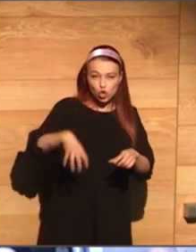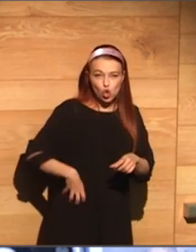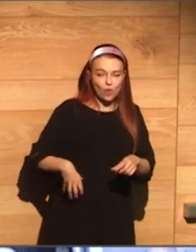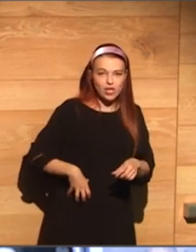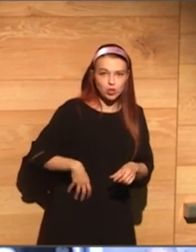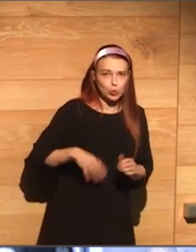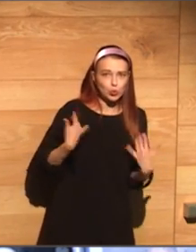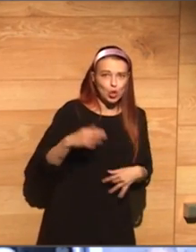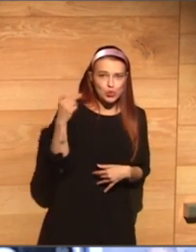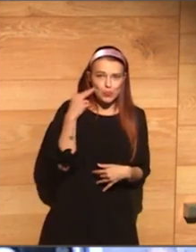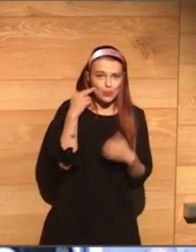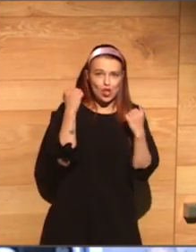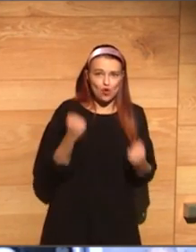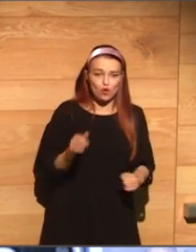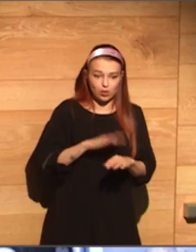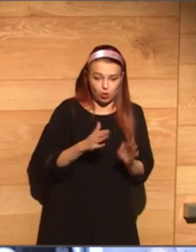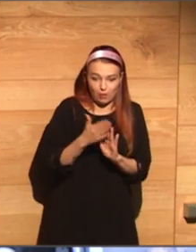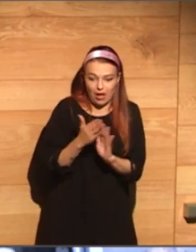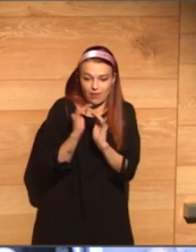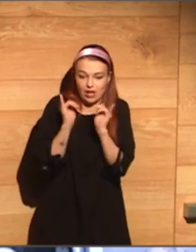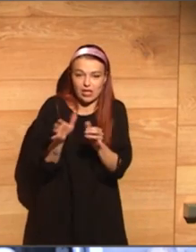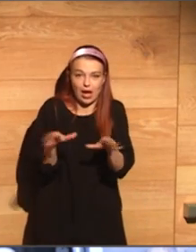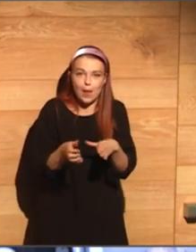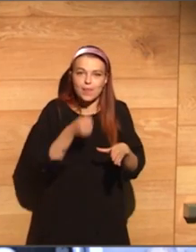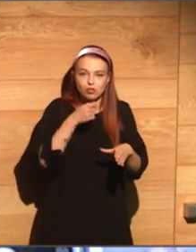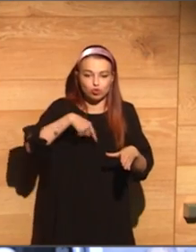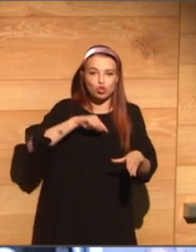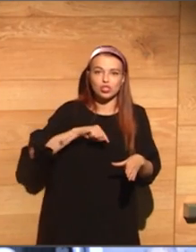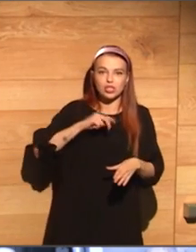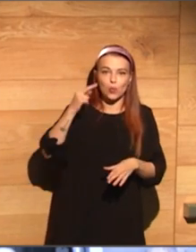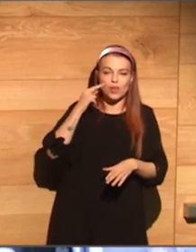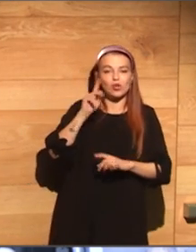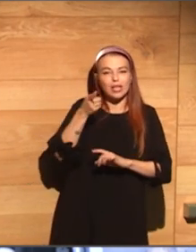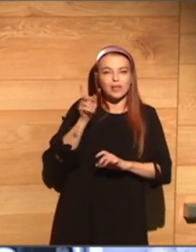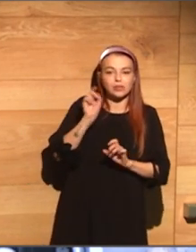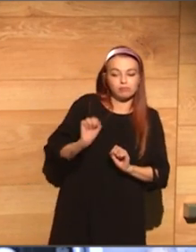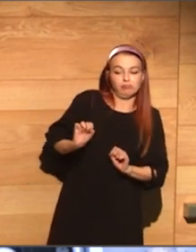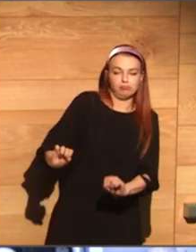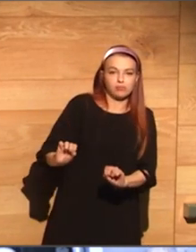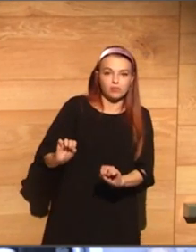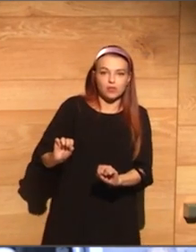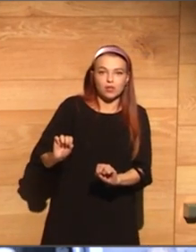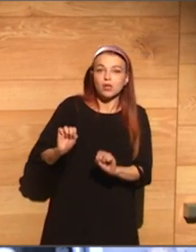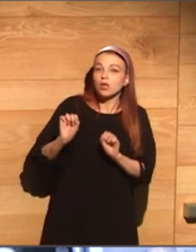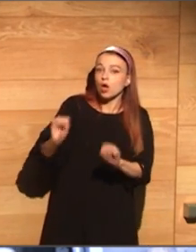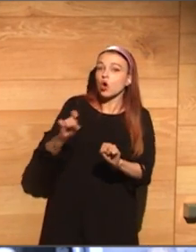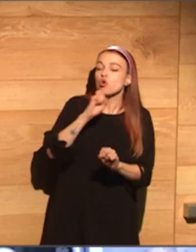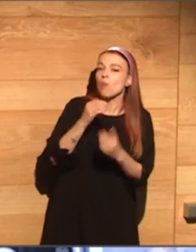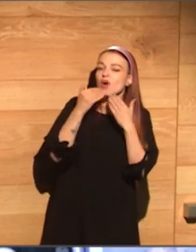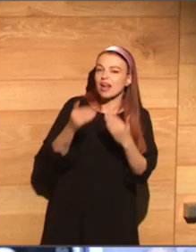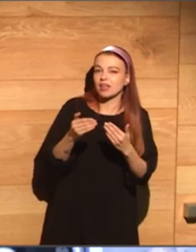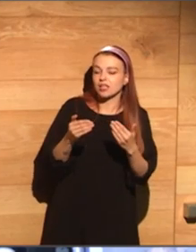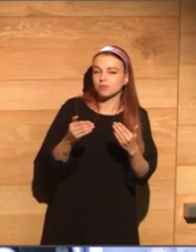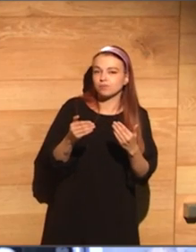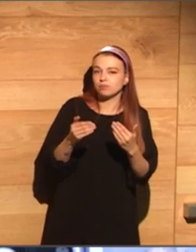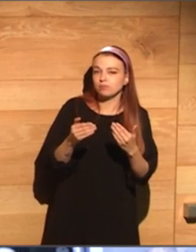miedo cerval sin embargo a su llegada, muy justificado, y cómo tratan de sacarlo de ahí, cómo lo hacen a través del oscurantismo